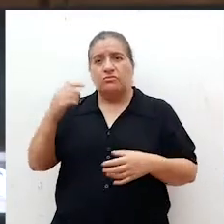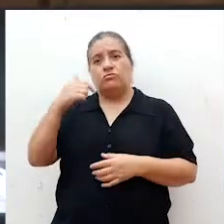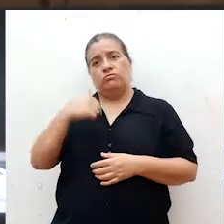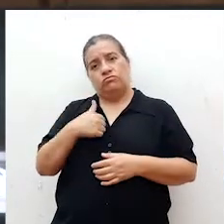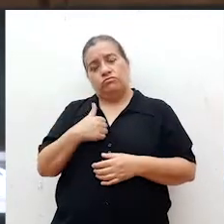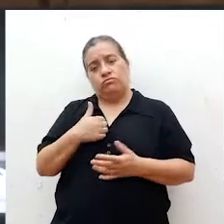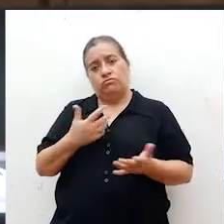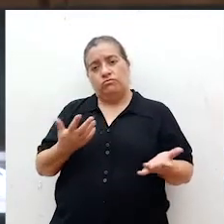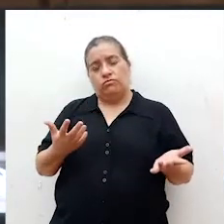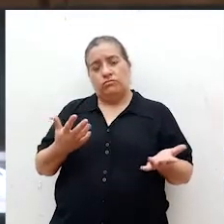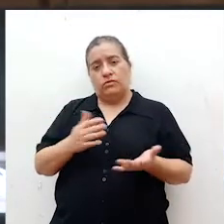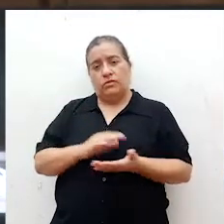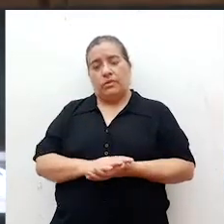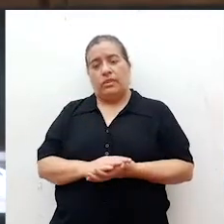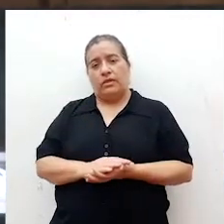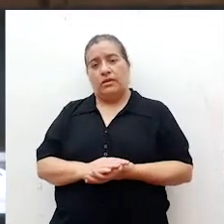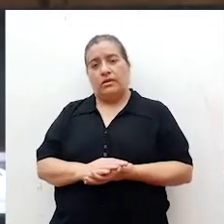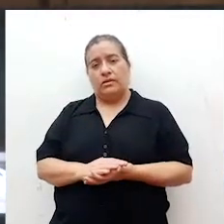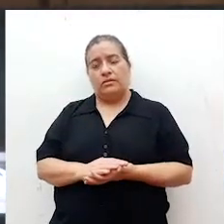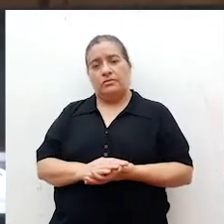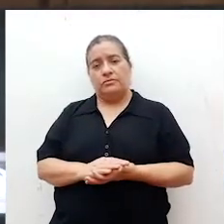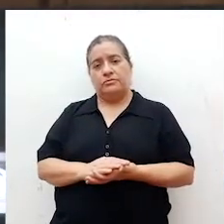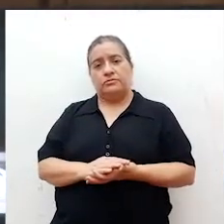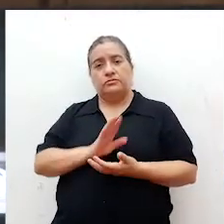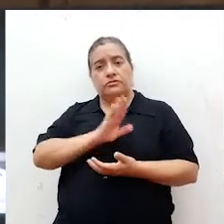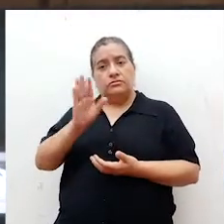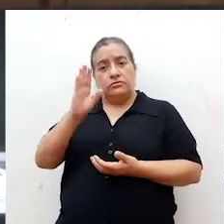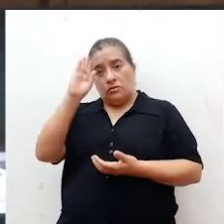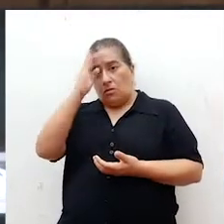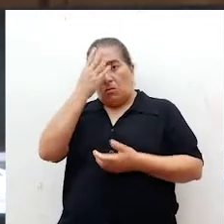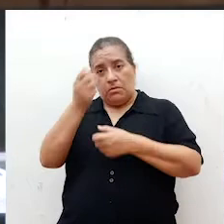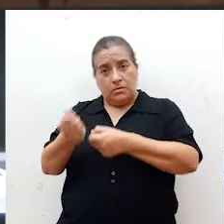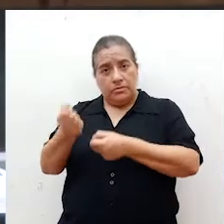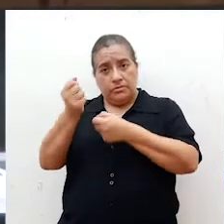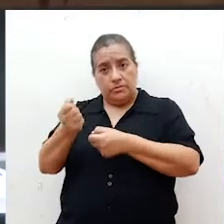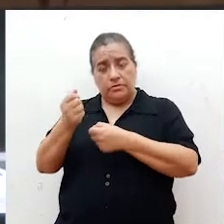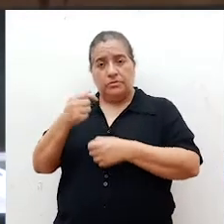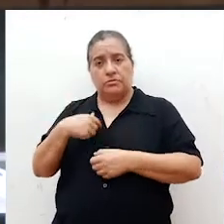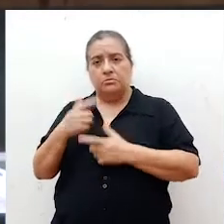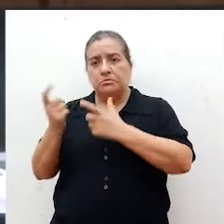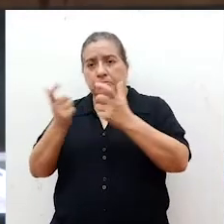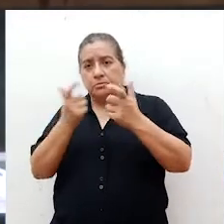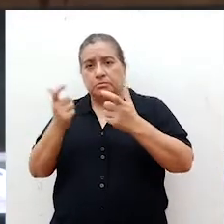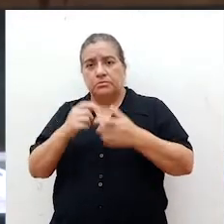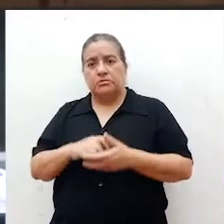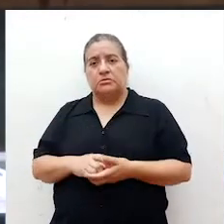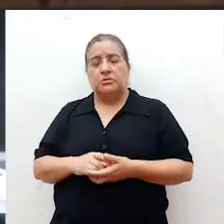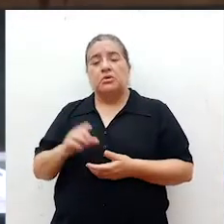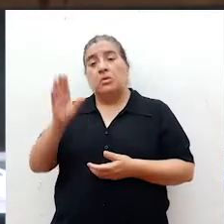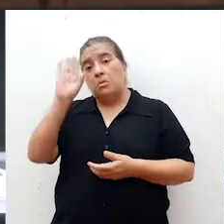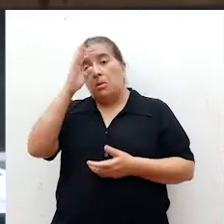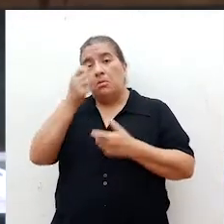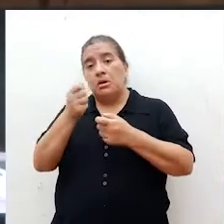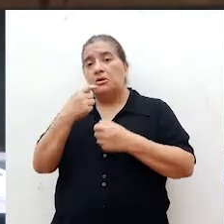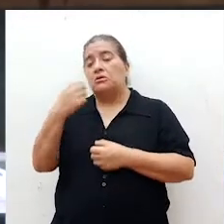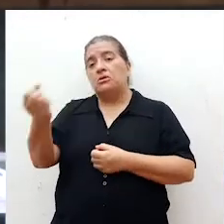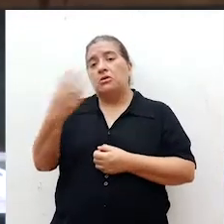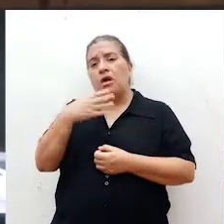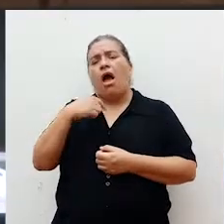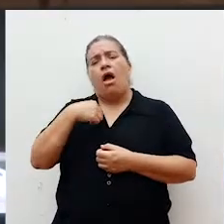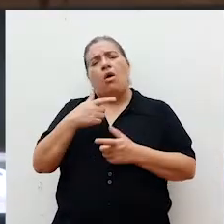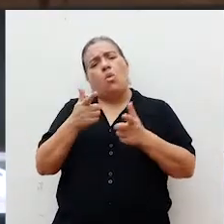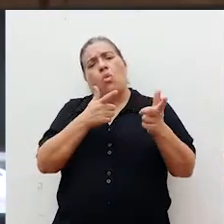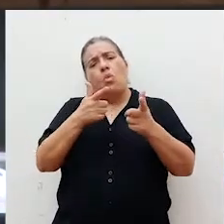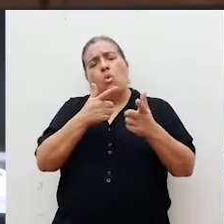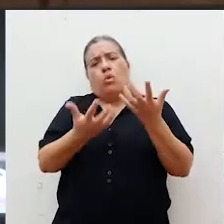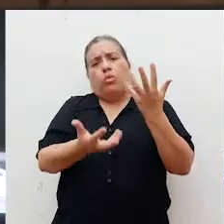denunciamos esa situación. Es como si nosotros fuéramos a los bomberos, hiciéramos una